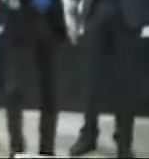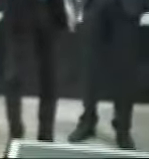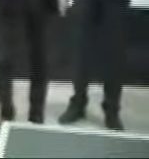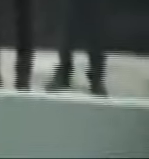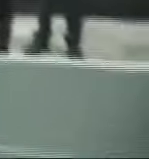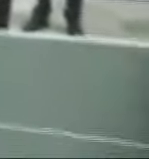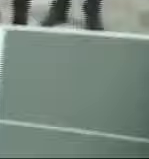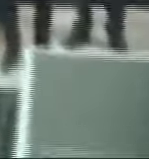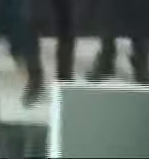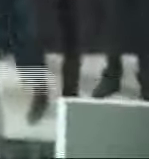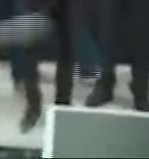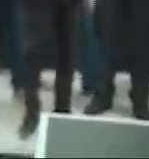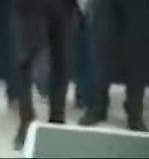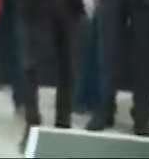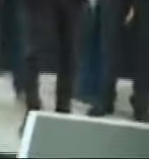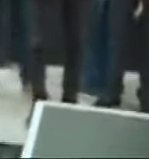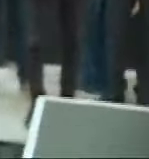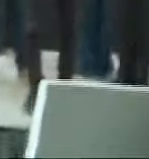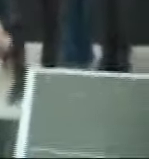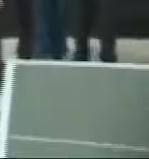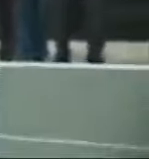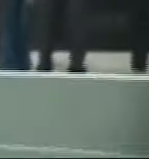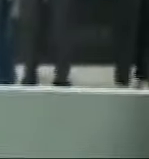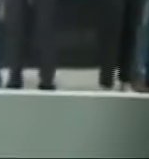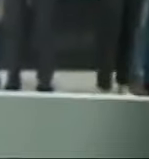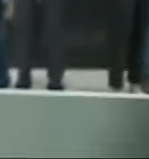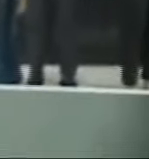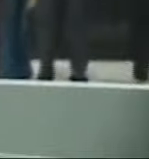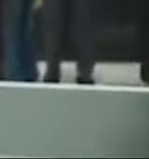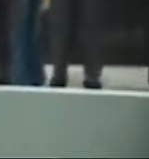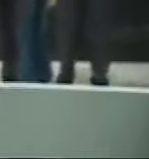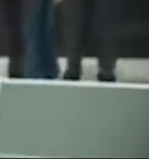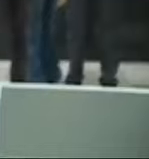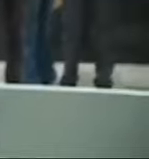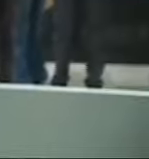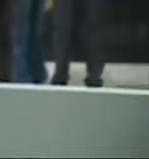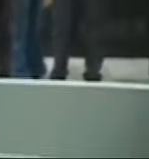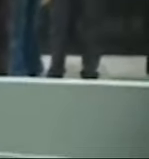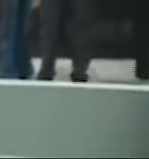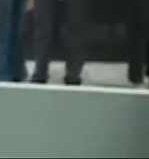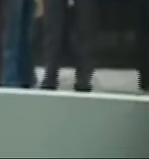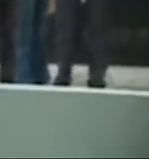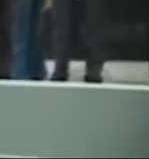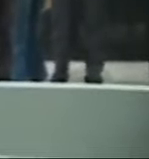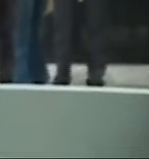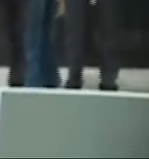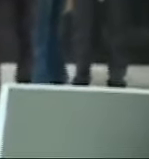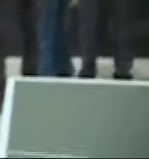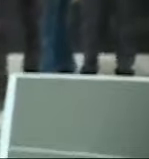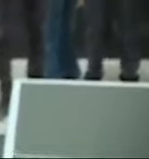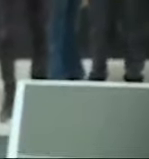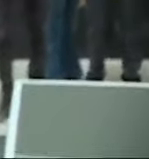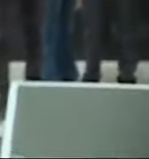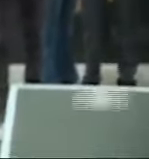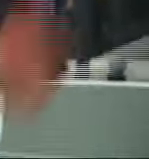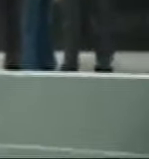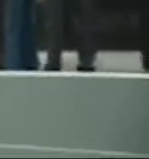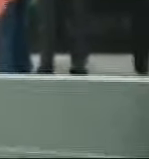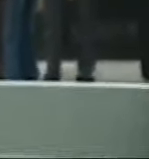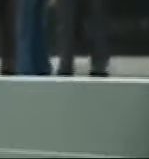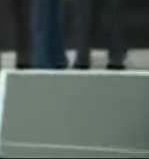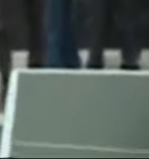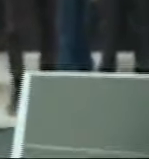con discapacidad. De acuerdo a lo previsto en el artículo 106 del Reglamento Interior